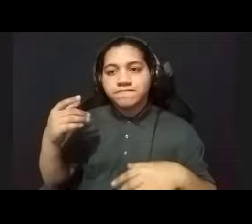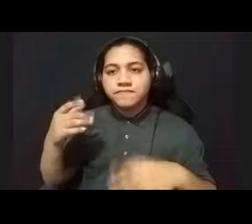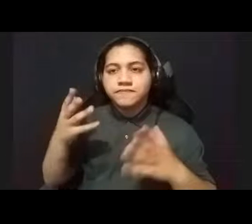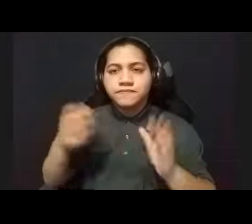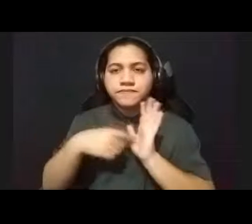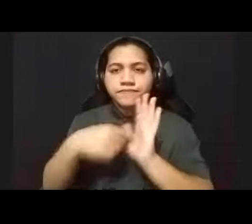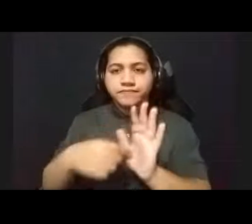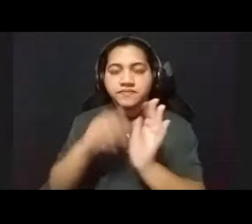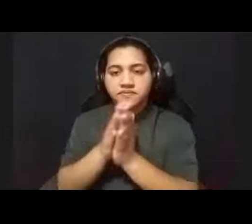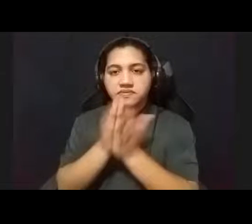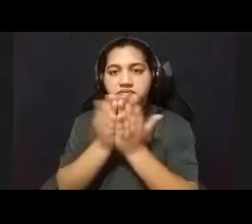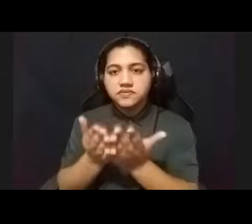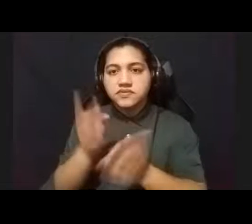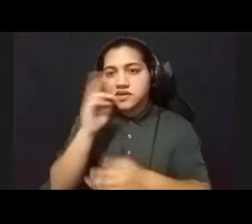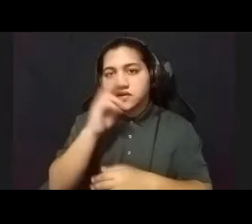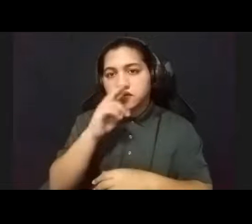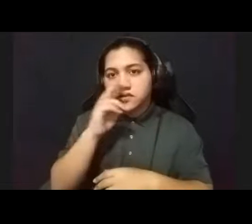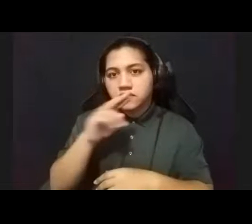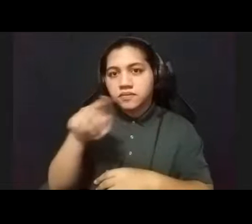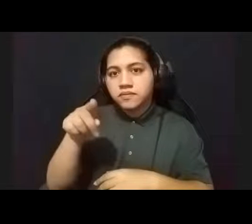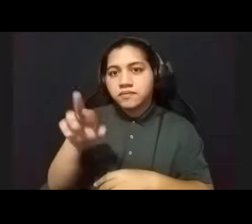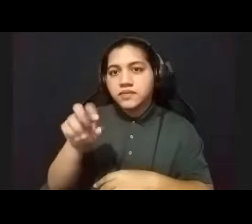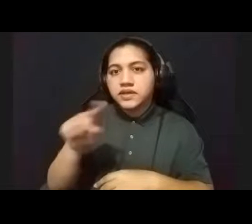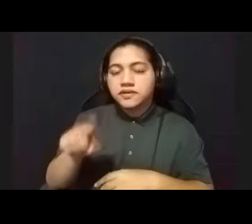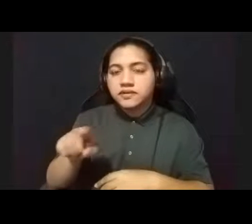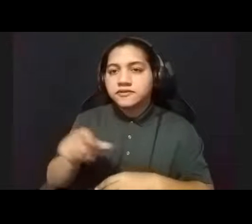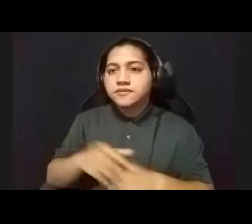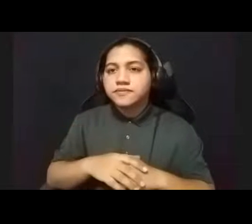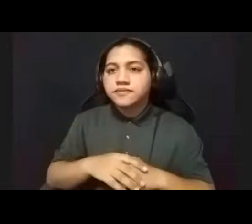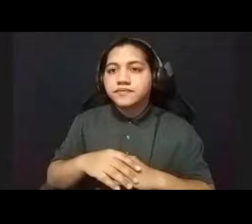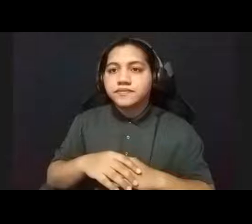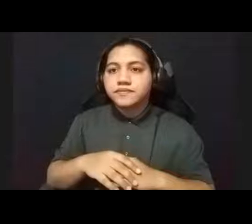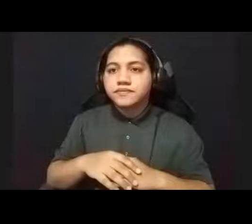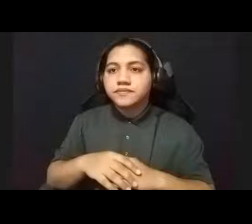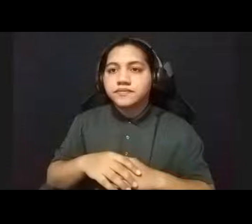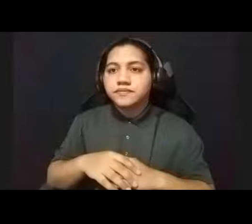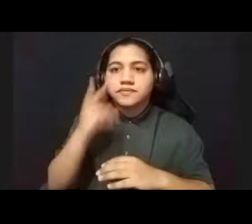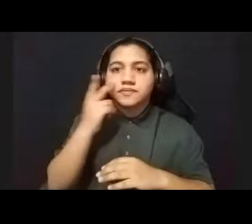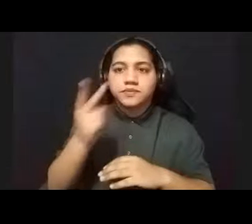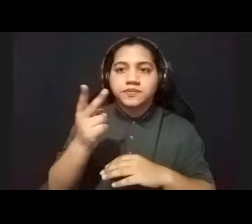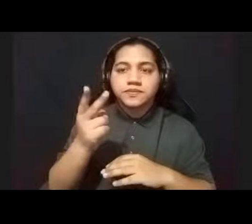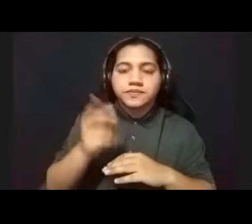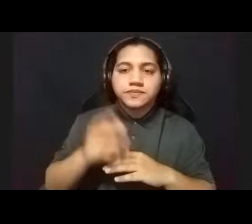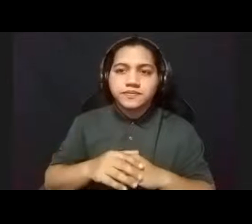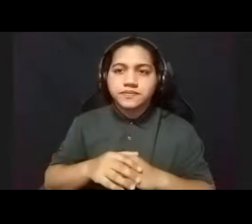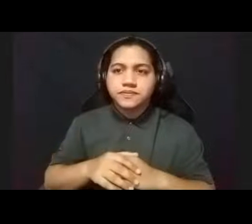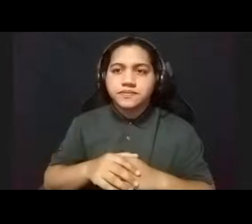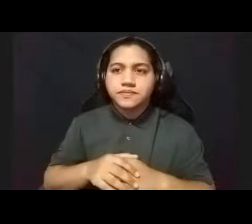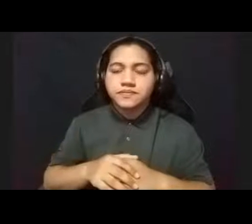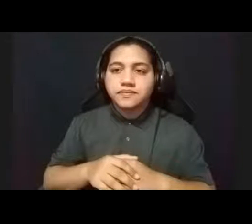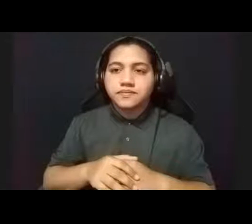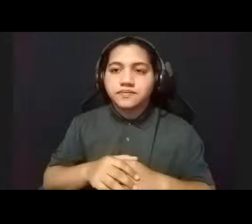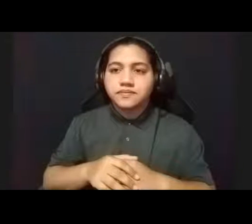libro de El ratoncito Pérez, que yo lo tengo aquí en mi cartapacio para que lo vean. Es una fotocopia del